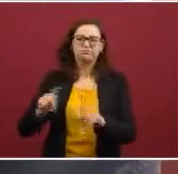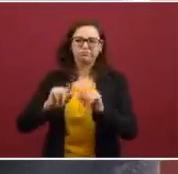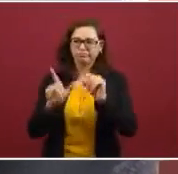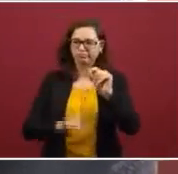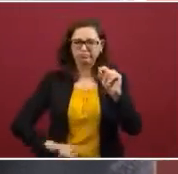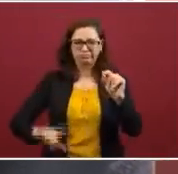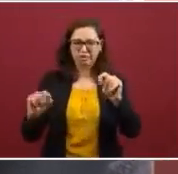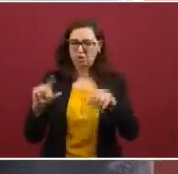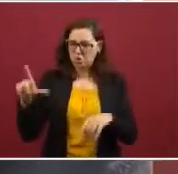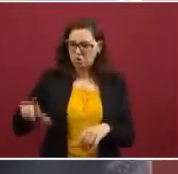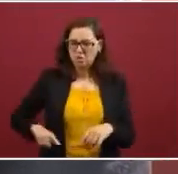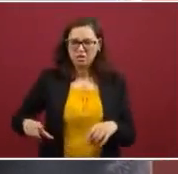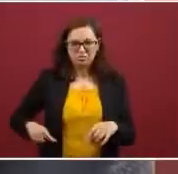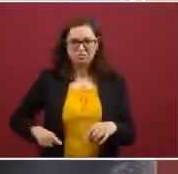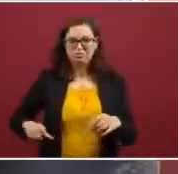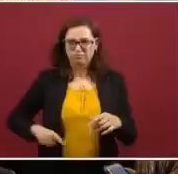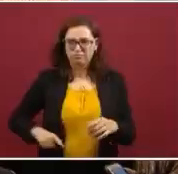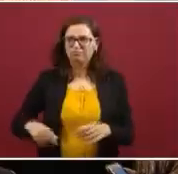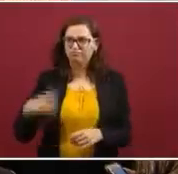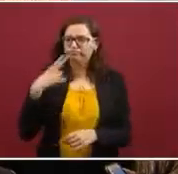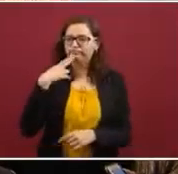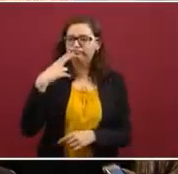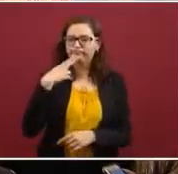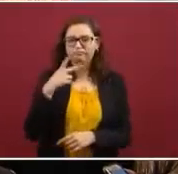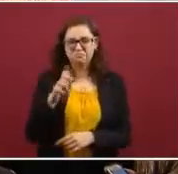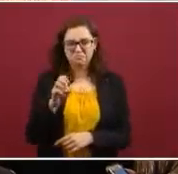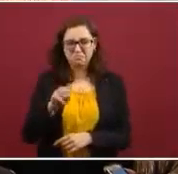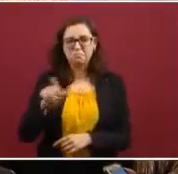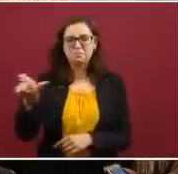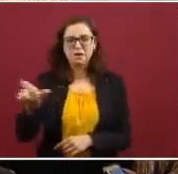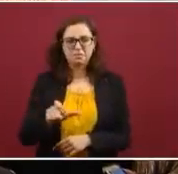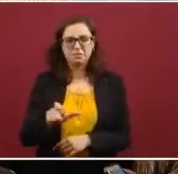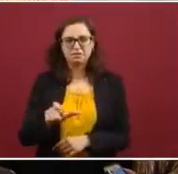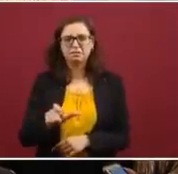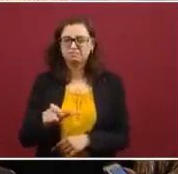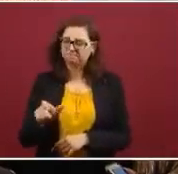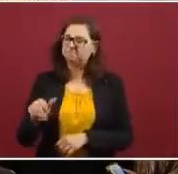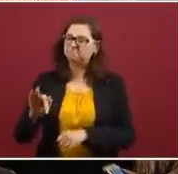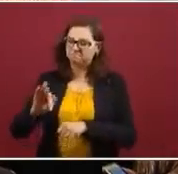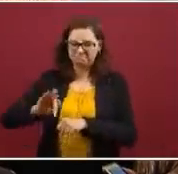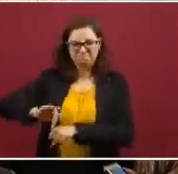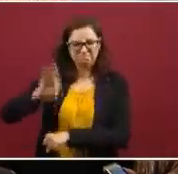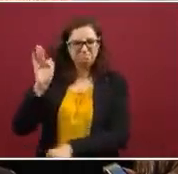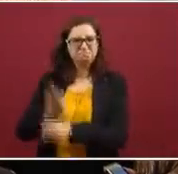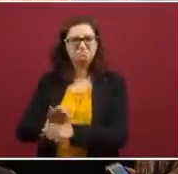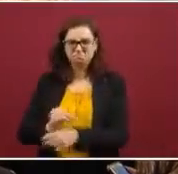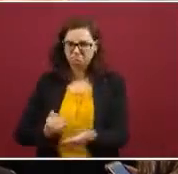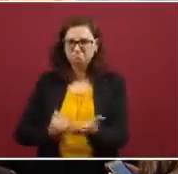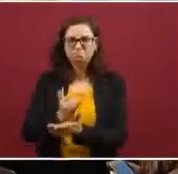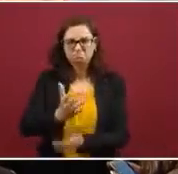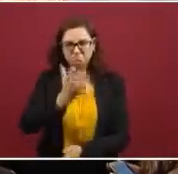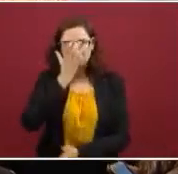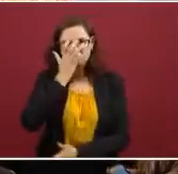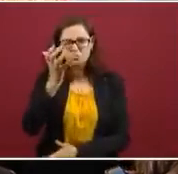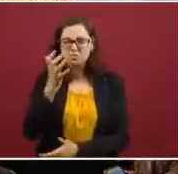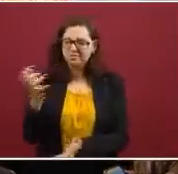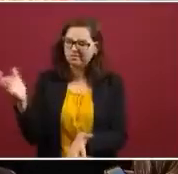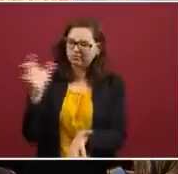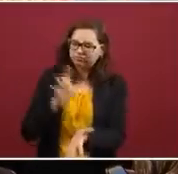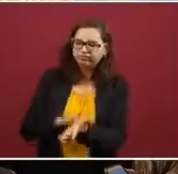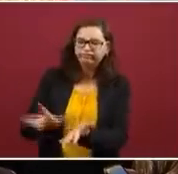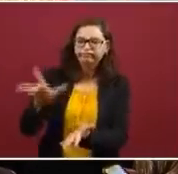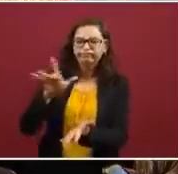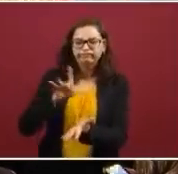nosotros estamos decididos a respaldar a Pemex, apoyar a